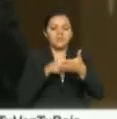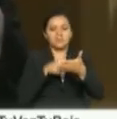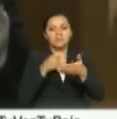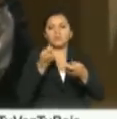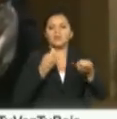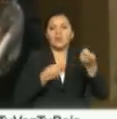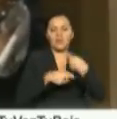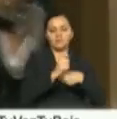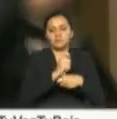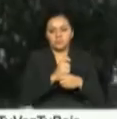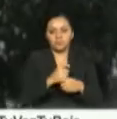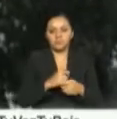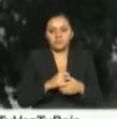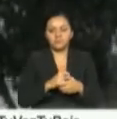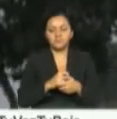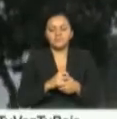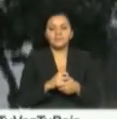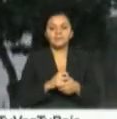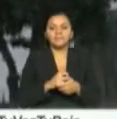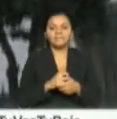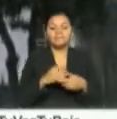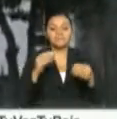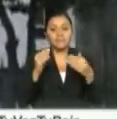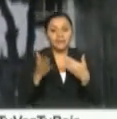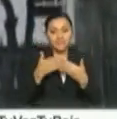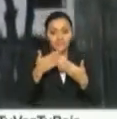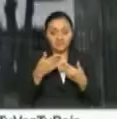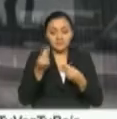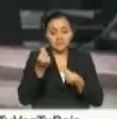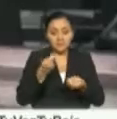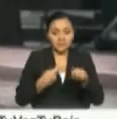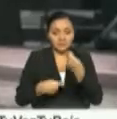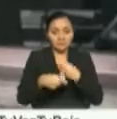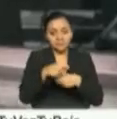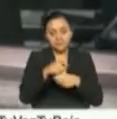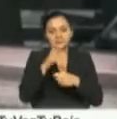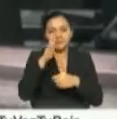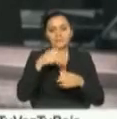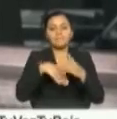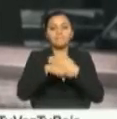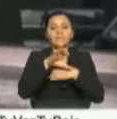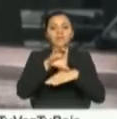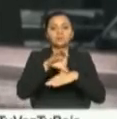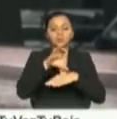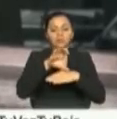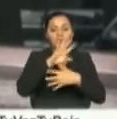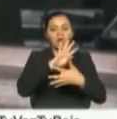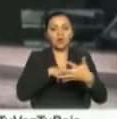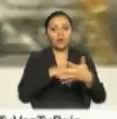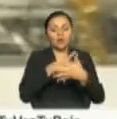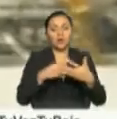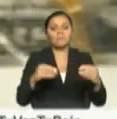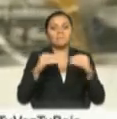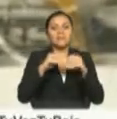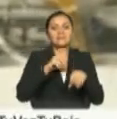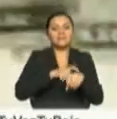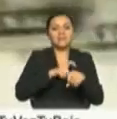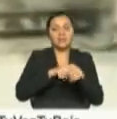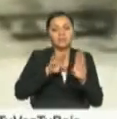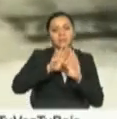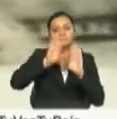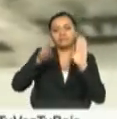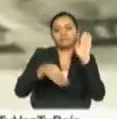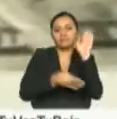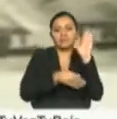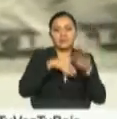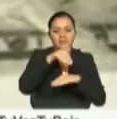billete puedan ser verificadas. Para facilitar el cambio de los billetes, el Banco Central del Ecuador extenderá sus horarios de atención en